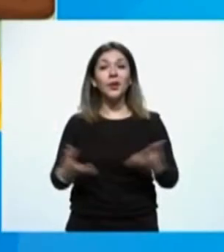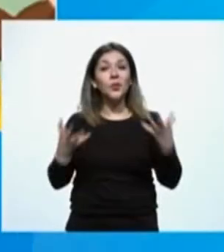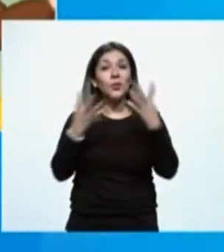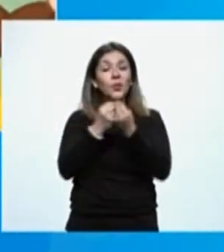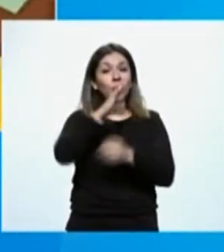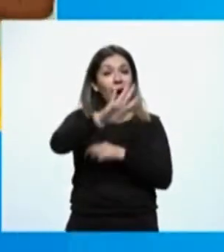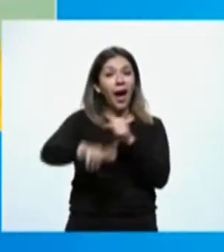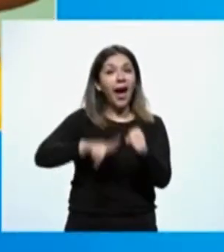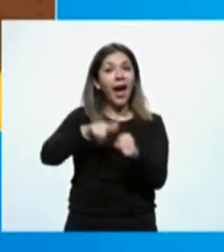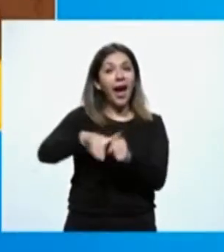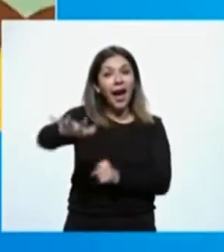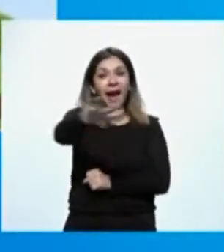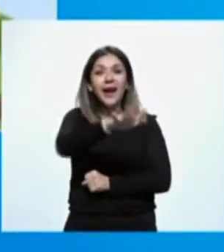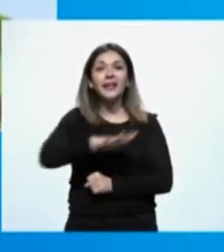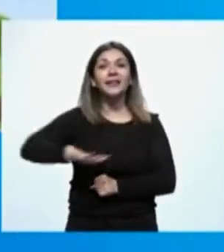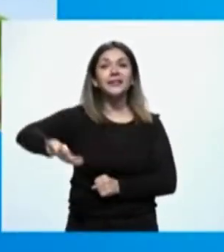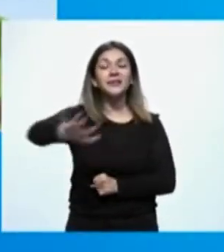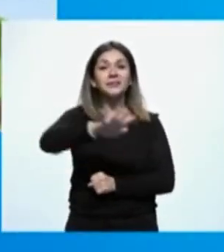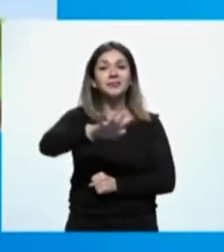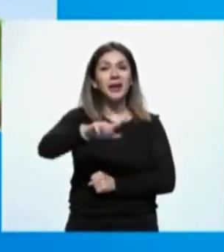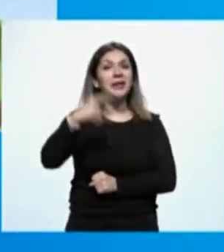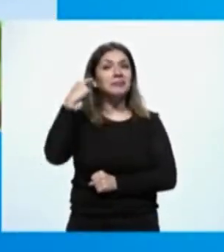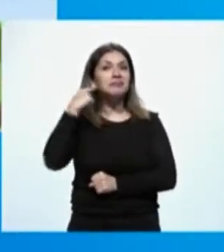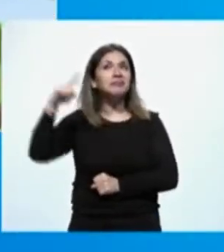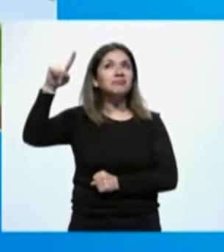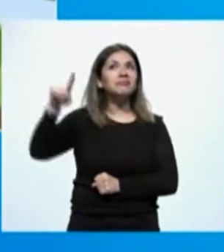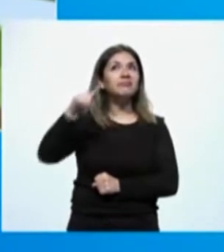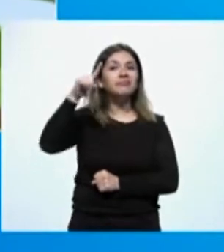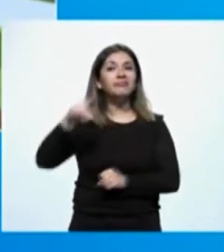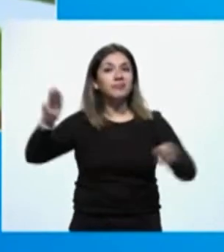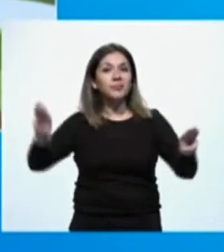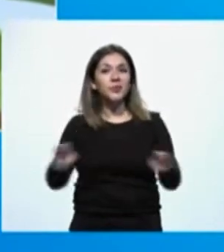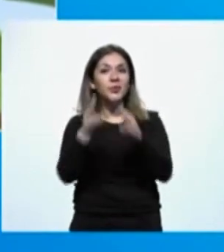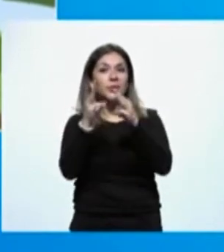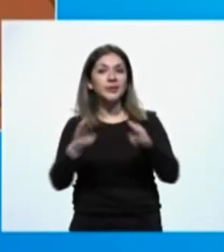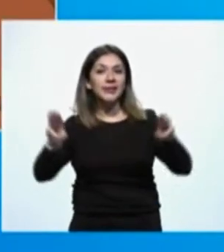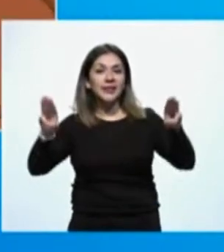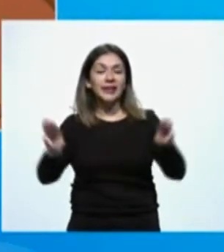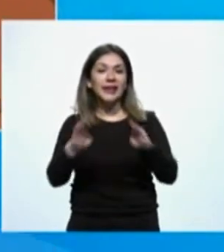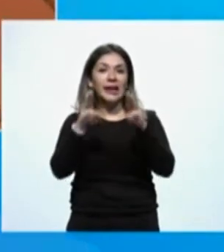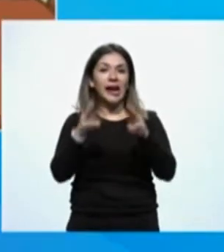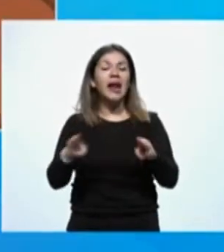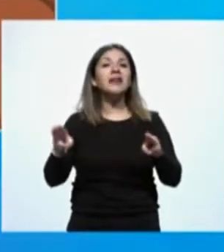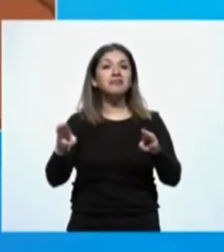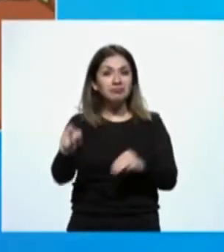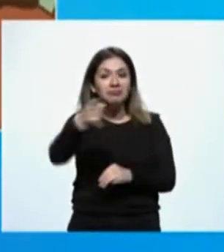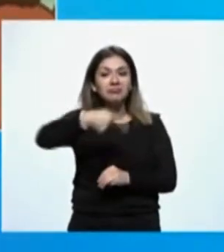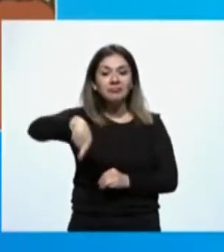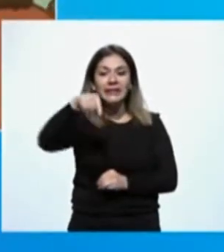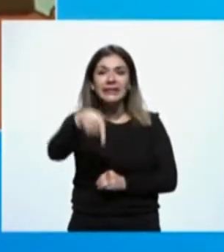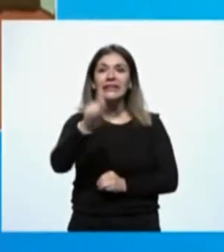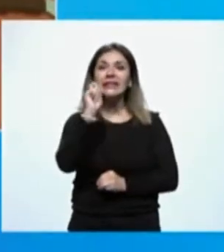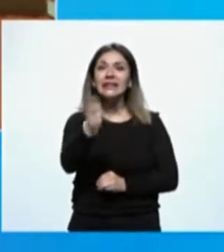los animales con sus notas musicales. Esta es una